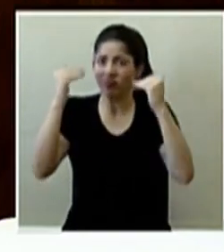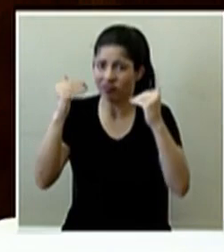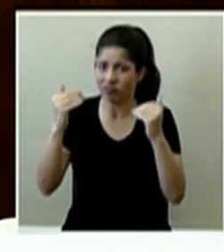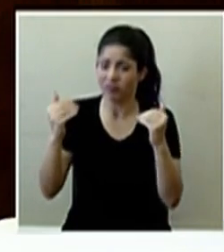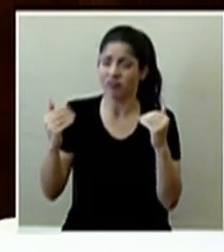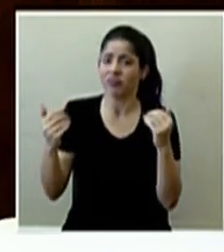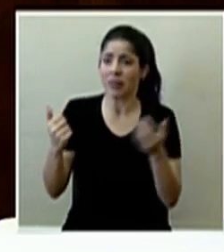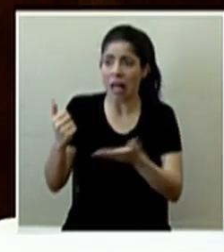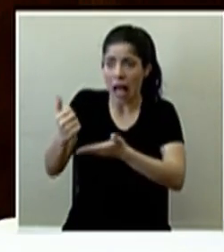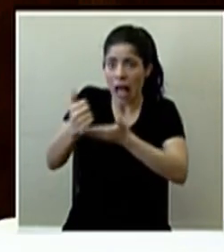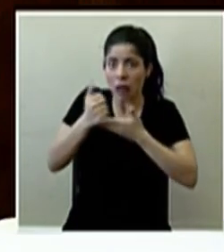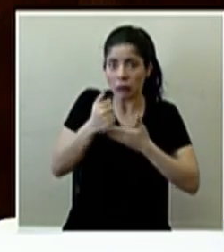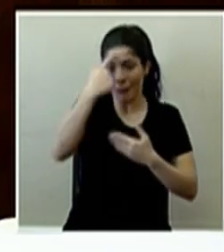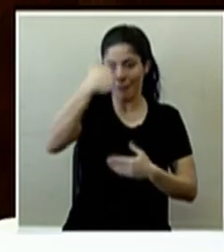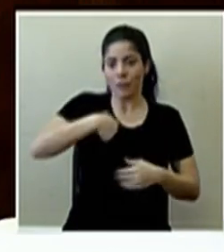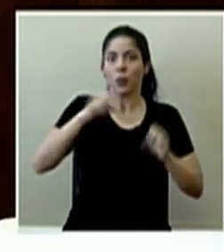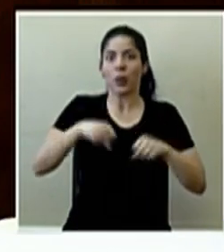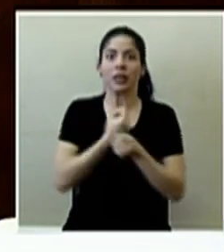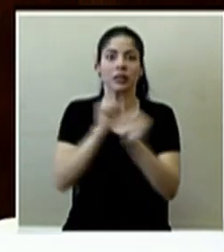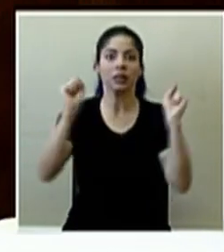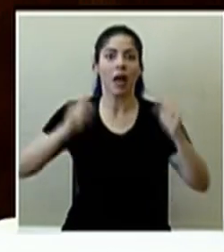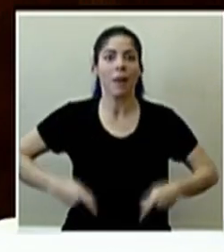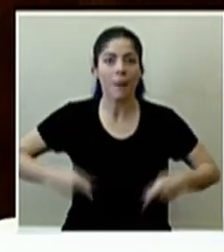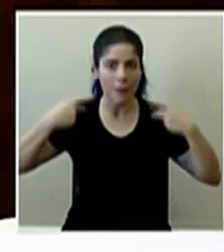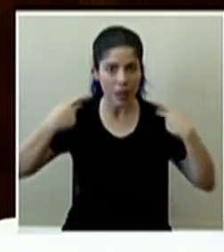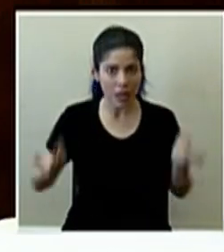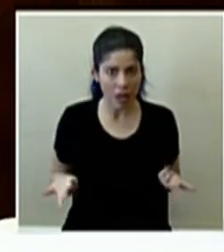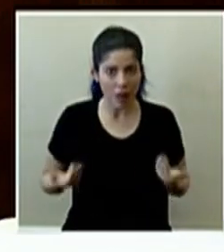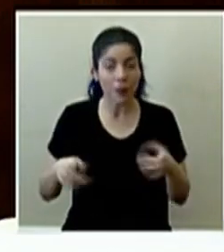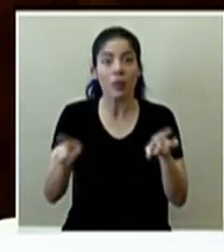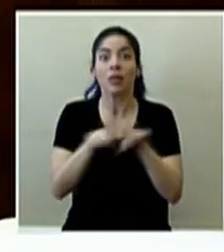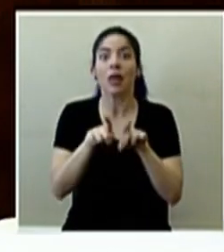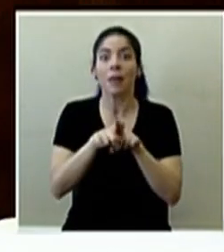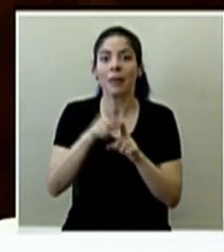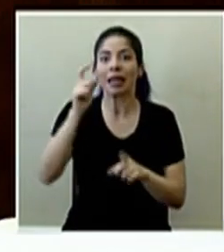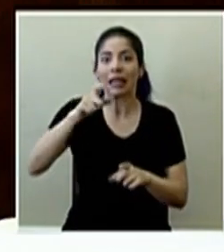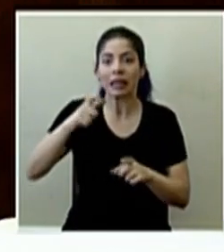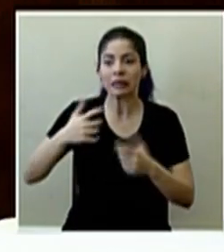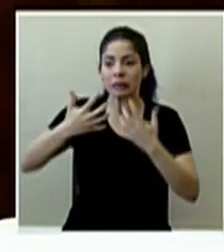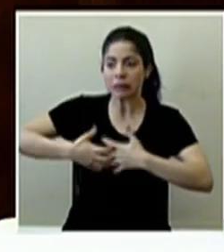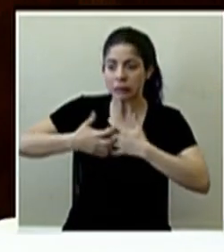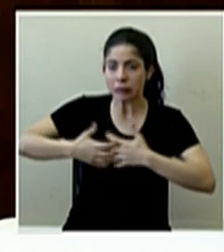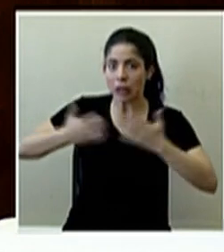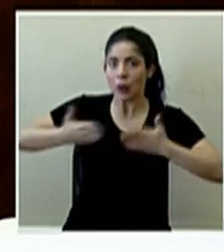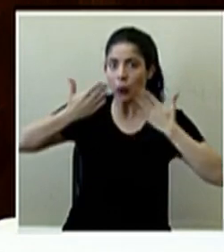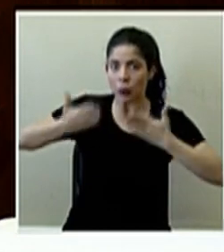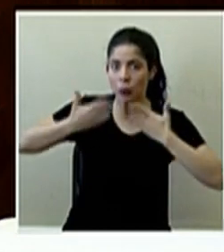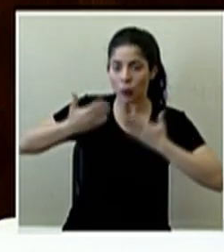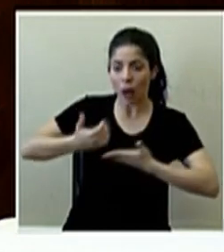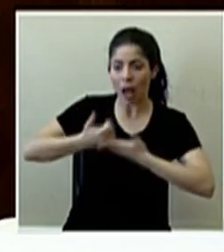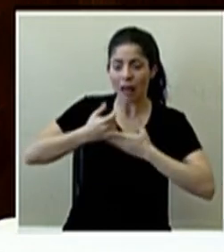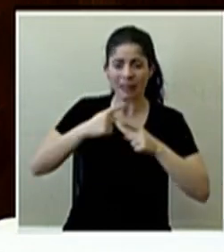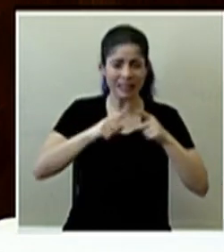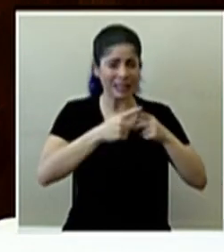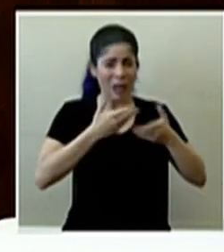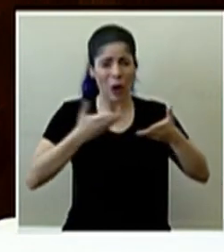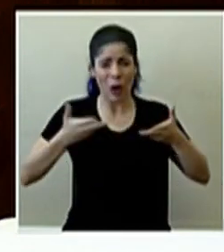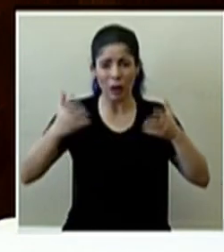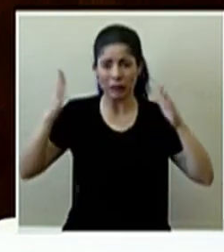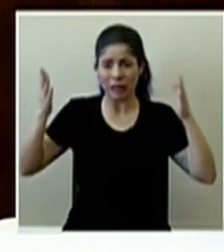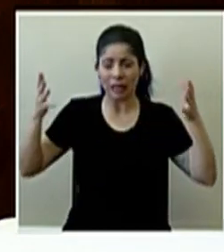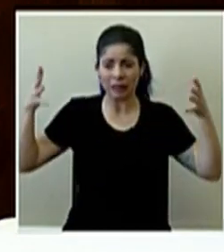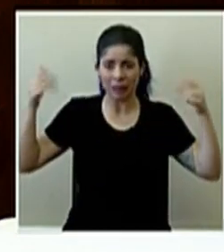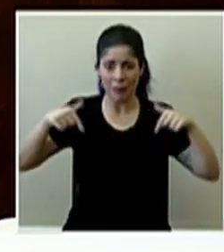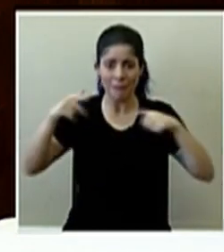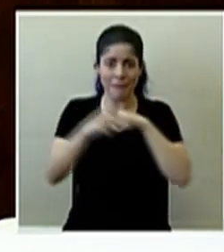para salvarles la vida. Incluso necesitan ventilación mecánica asistida, es decir, varias cosas